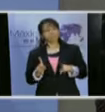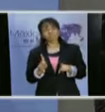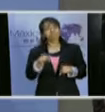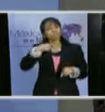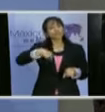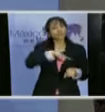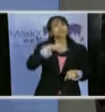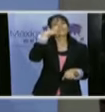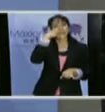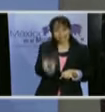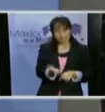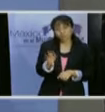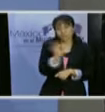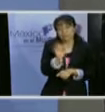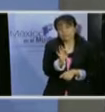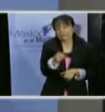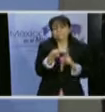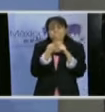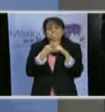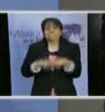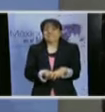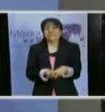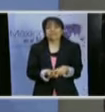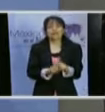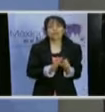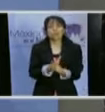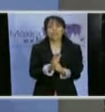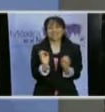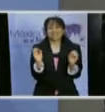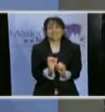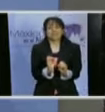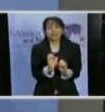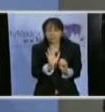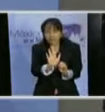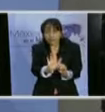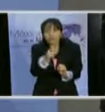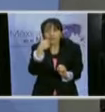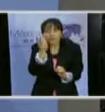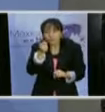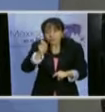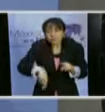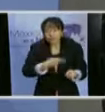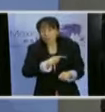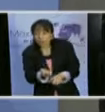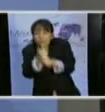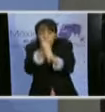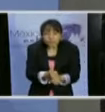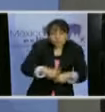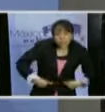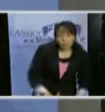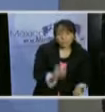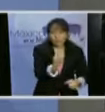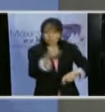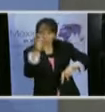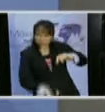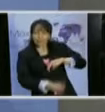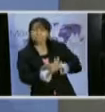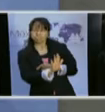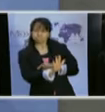meta cero, por ejemplo, en verdad, erradicar la pobreza, que el periodo de transición entre